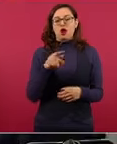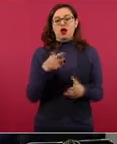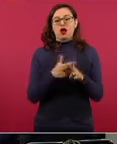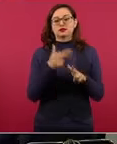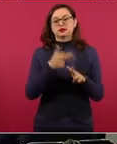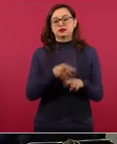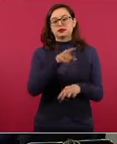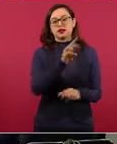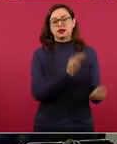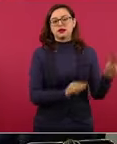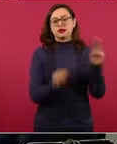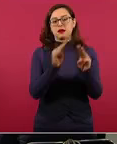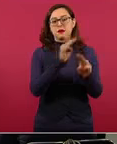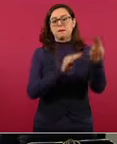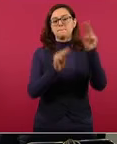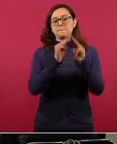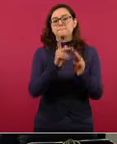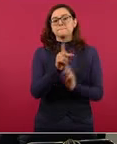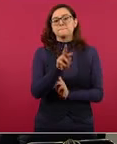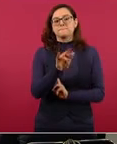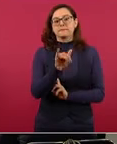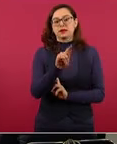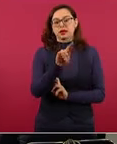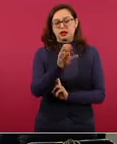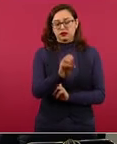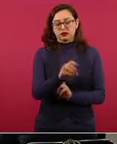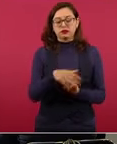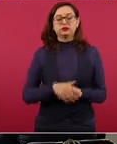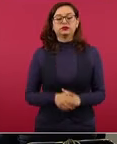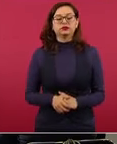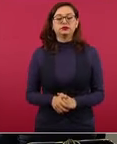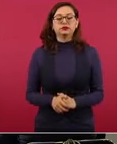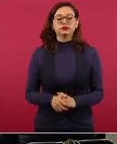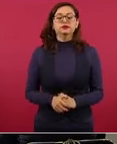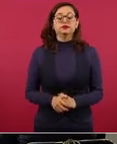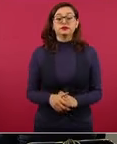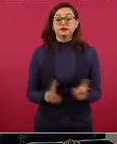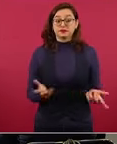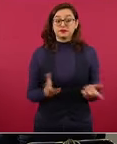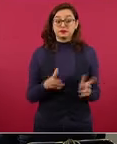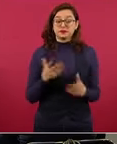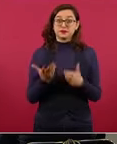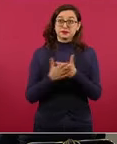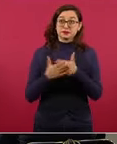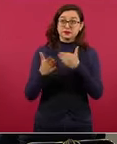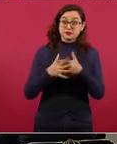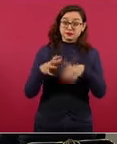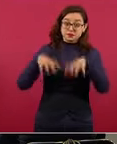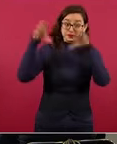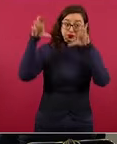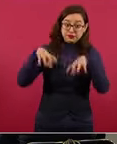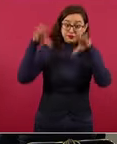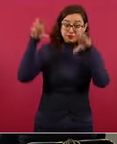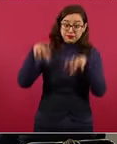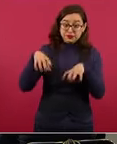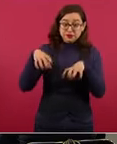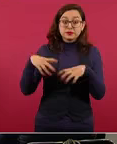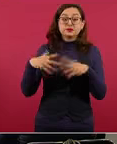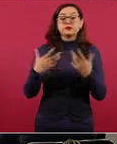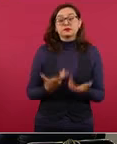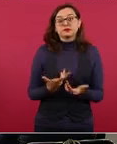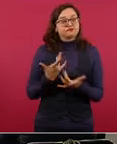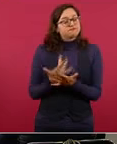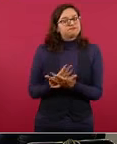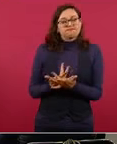las principales aportaciones de lluvia que pudiera tener el estado de nuevo léon provienen de las condiciones